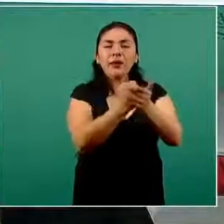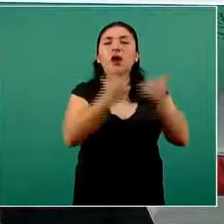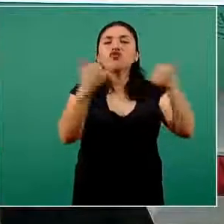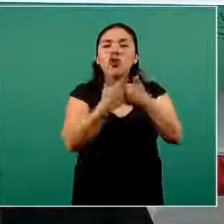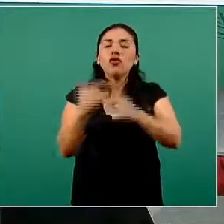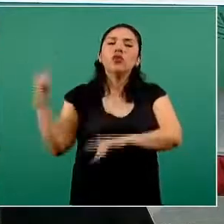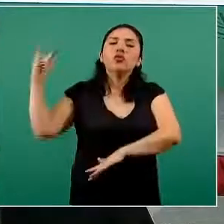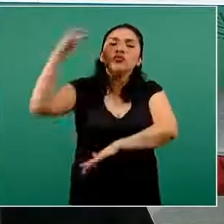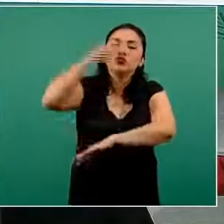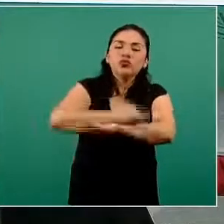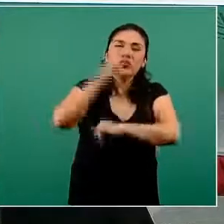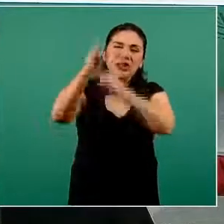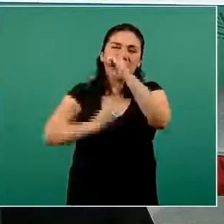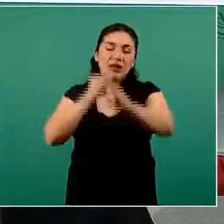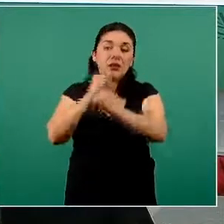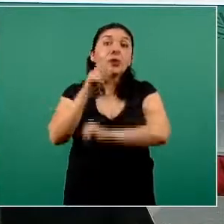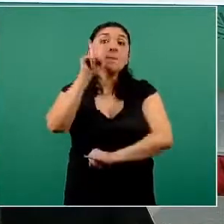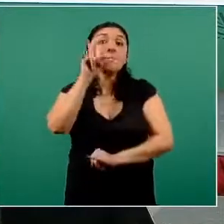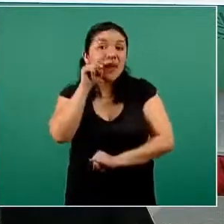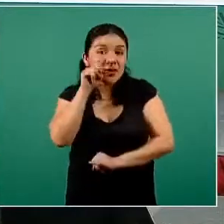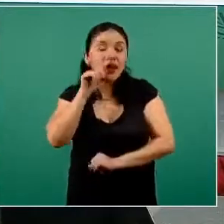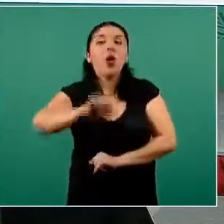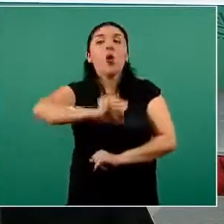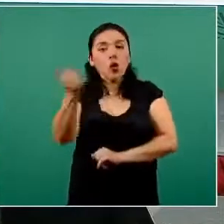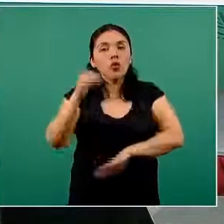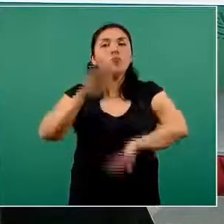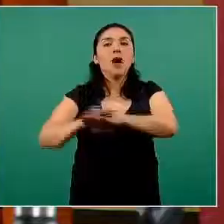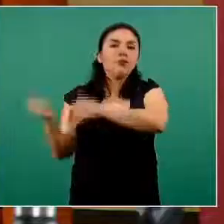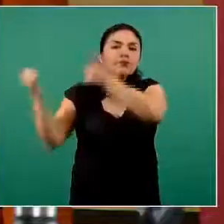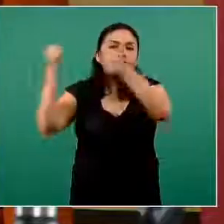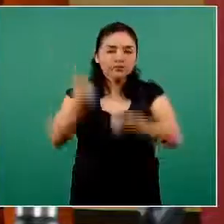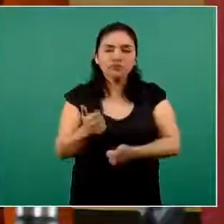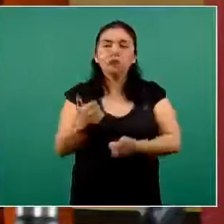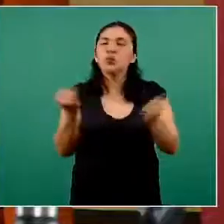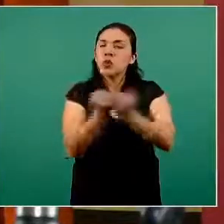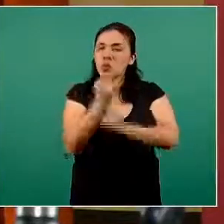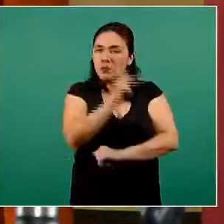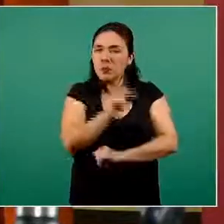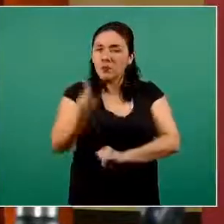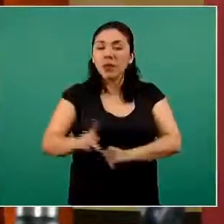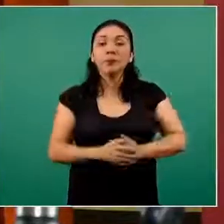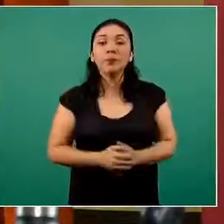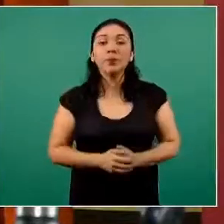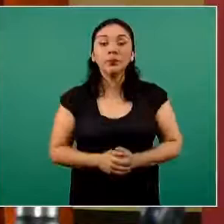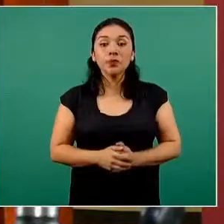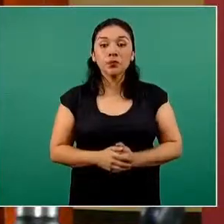rutas aéreas internacionales. Mañana tendremos un paquete semejante. La siguiente.